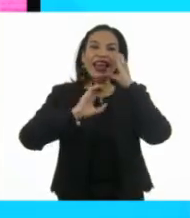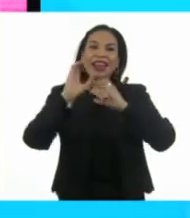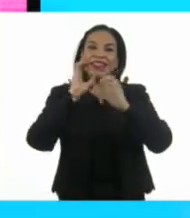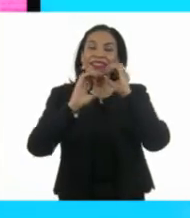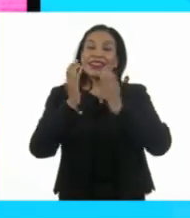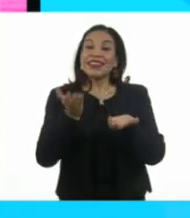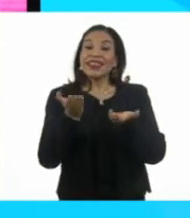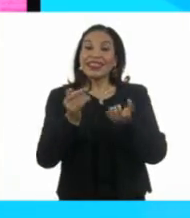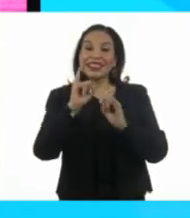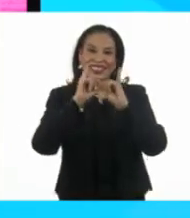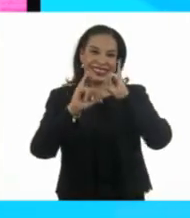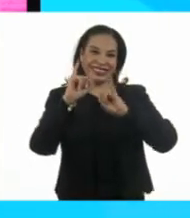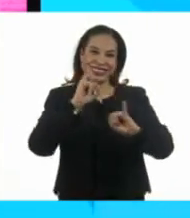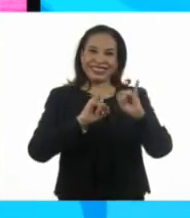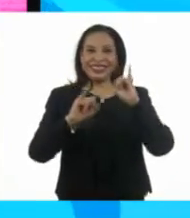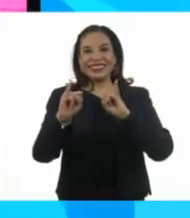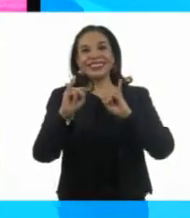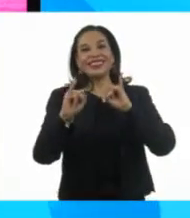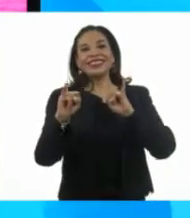con ¡i!